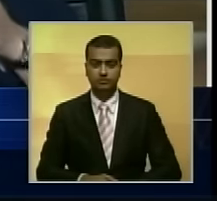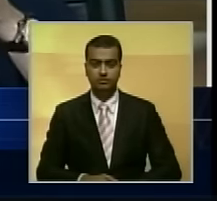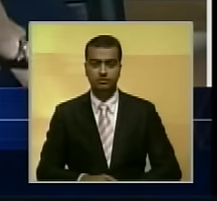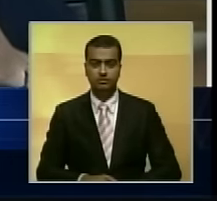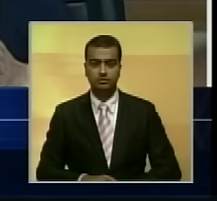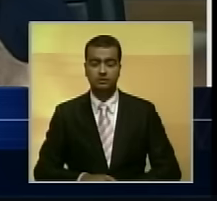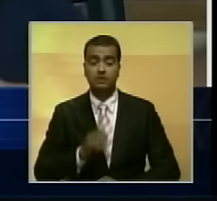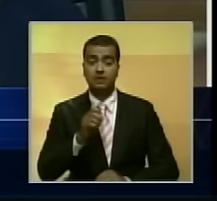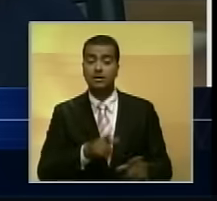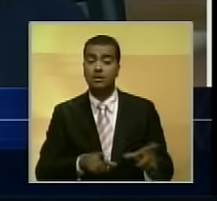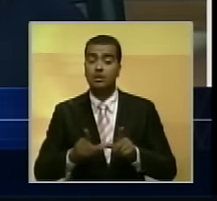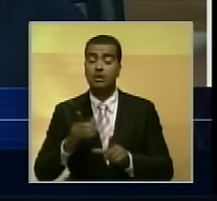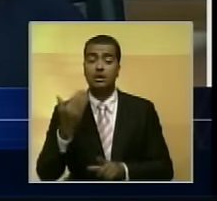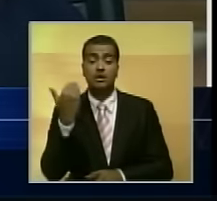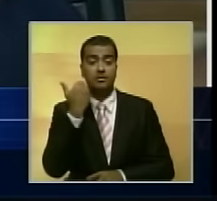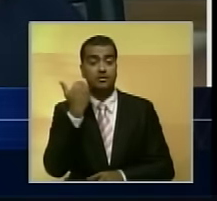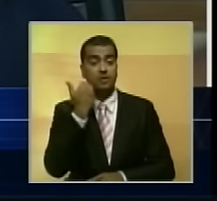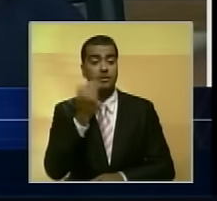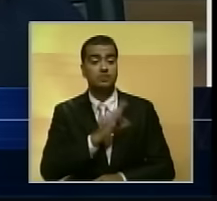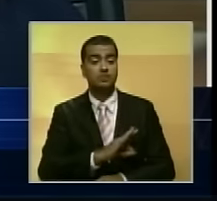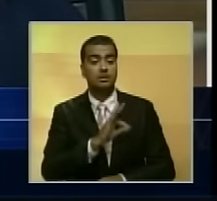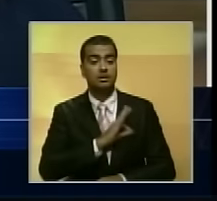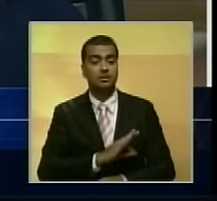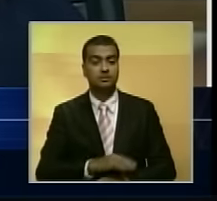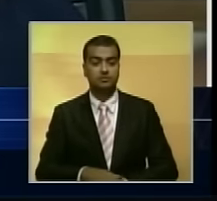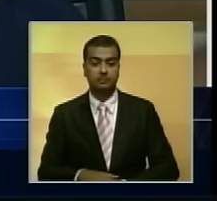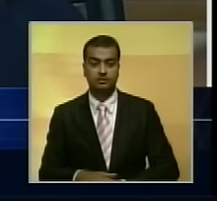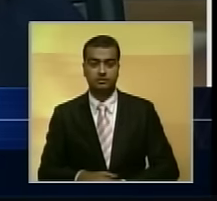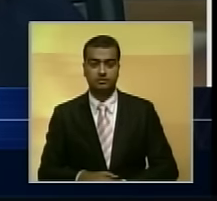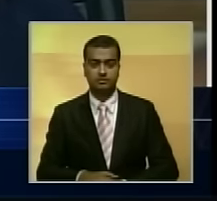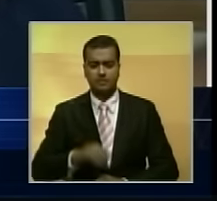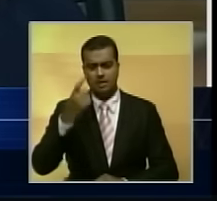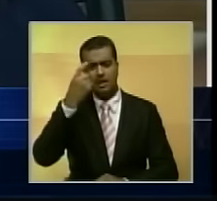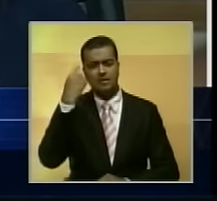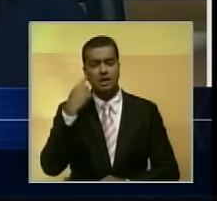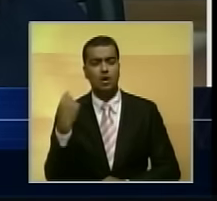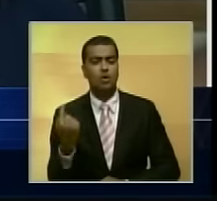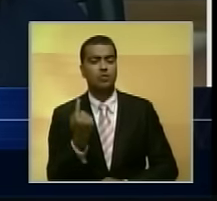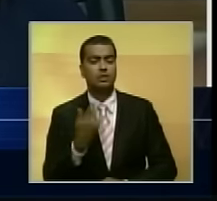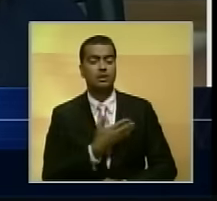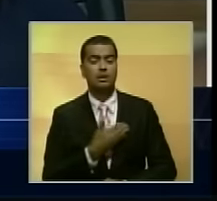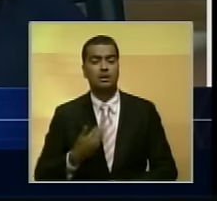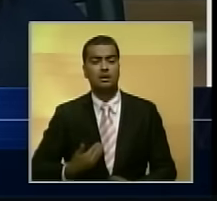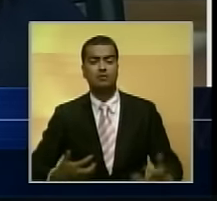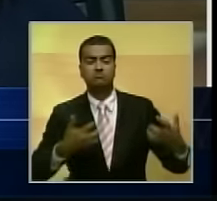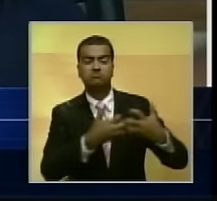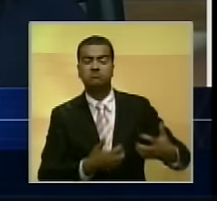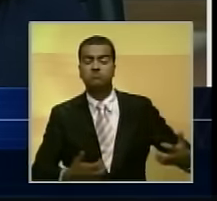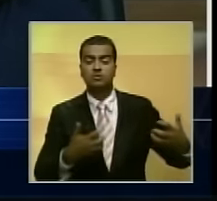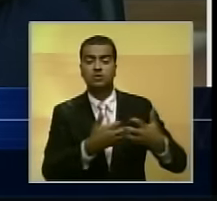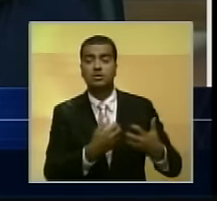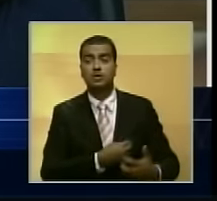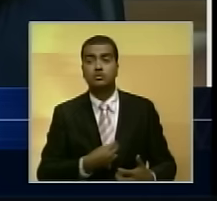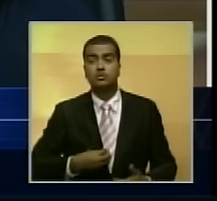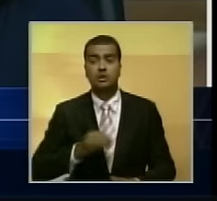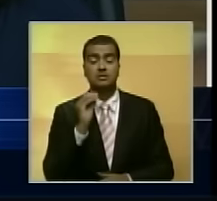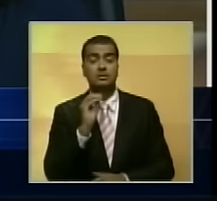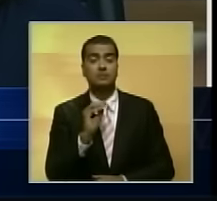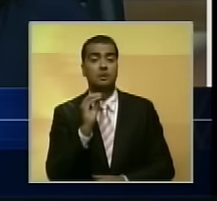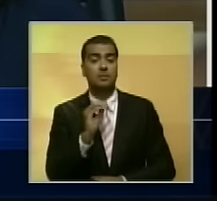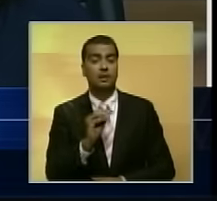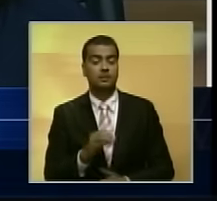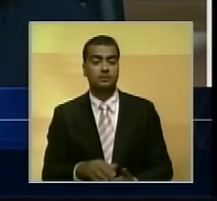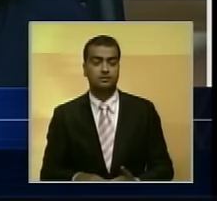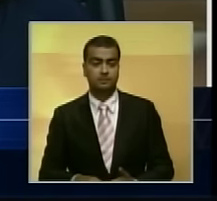A ese sector enfermo de la sociedad, que ayer lo único que quería era violencia, nosotros le hacemos un